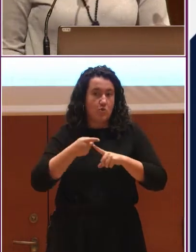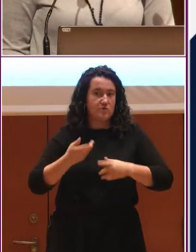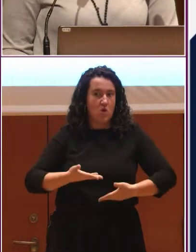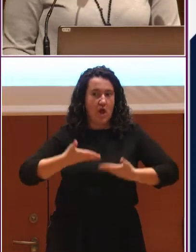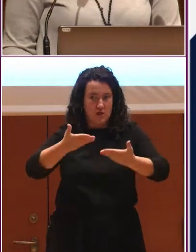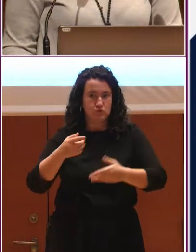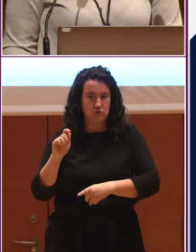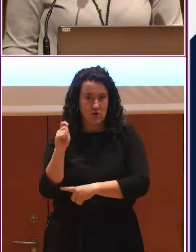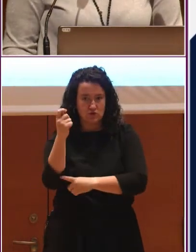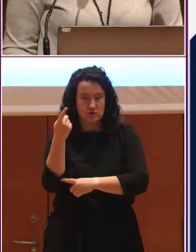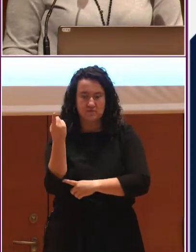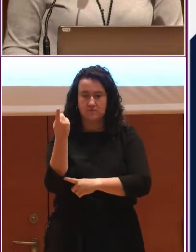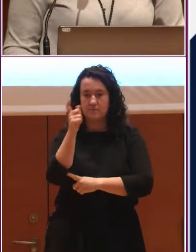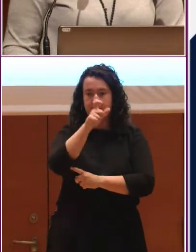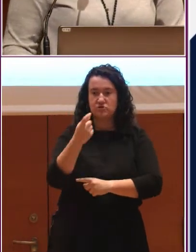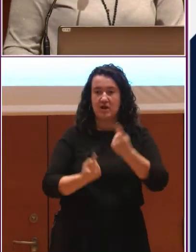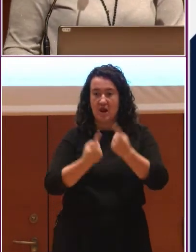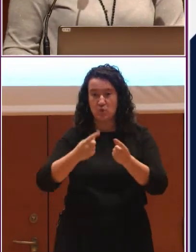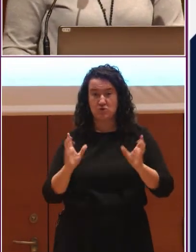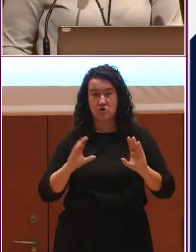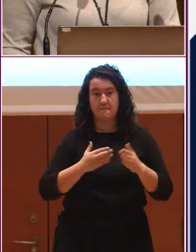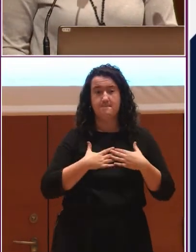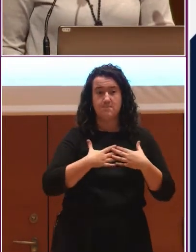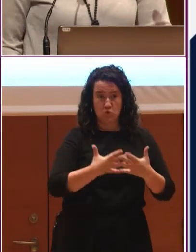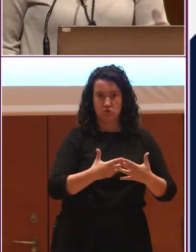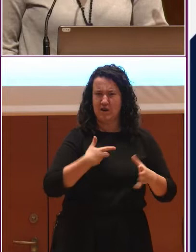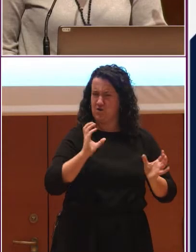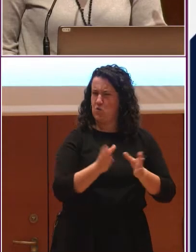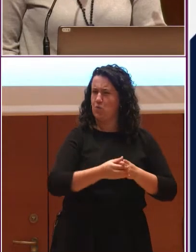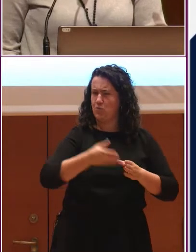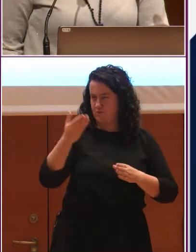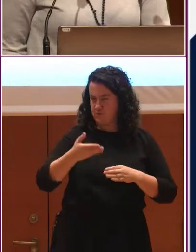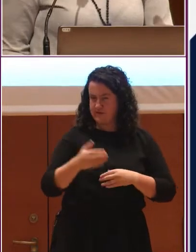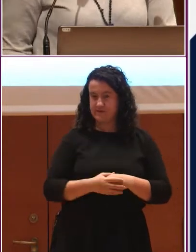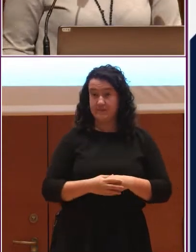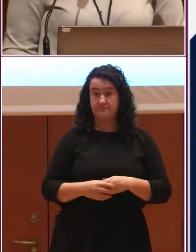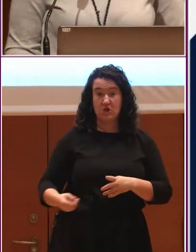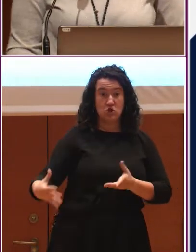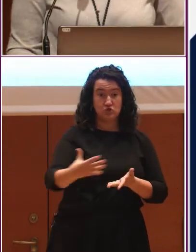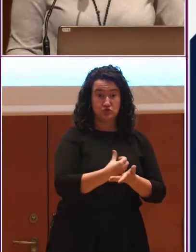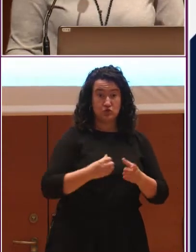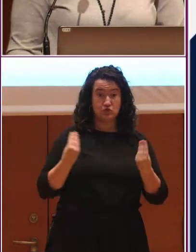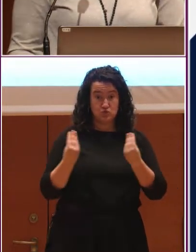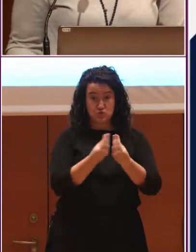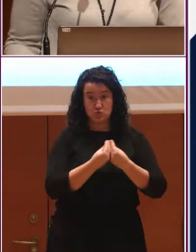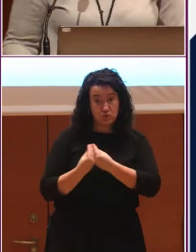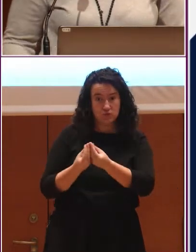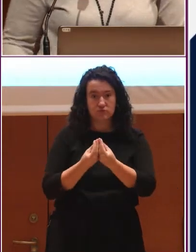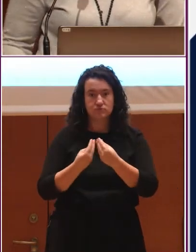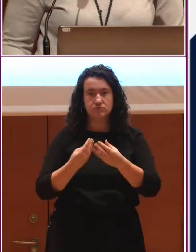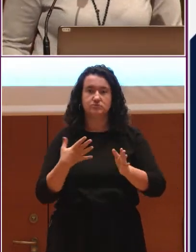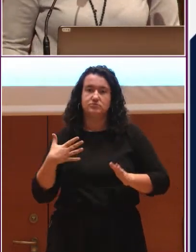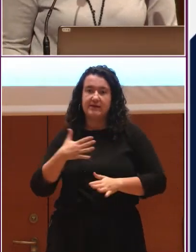tal y como he dicho en la Cruz Roja y usuarios que vienen a la nuestra puerta en busca de ayuda